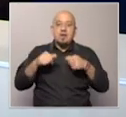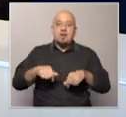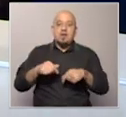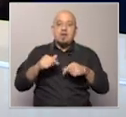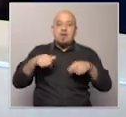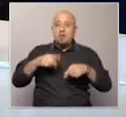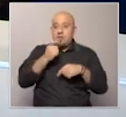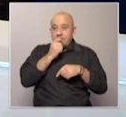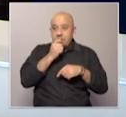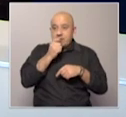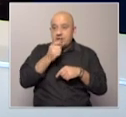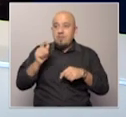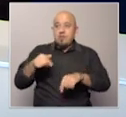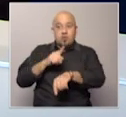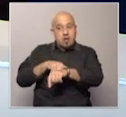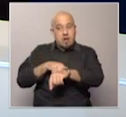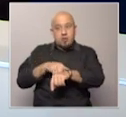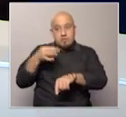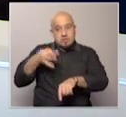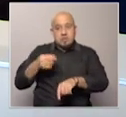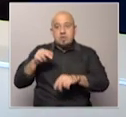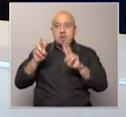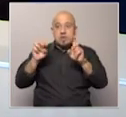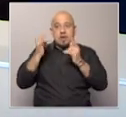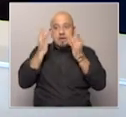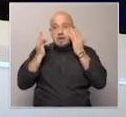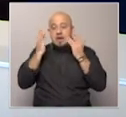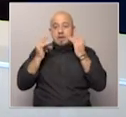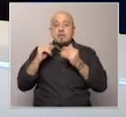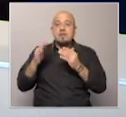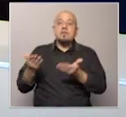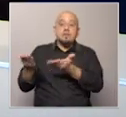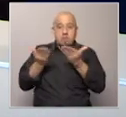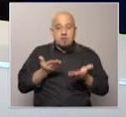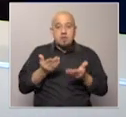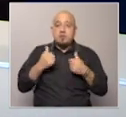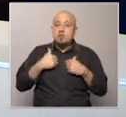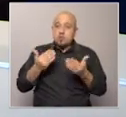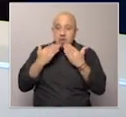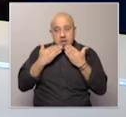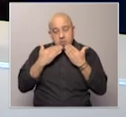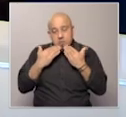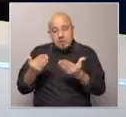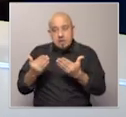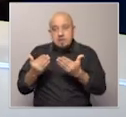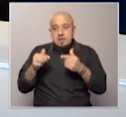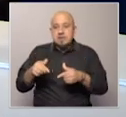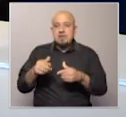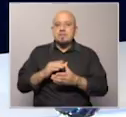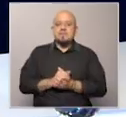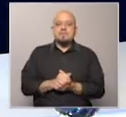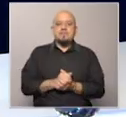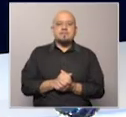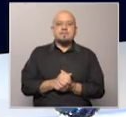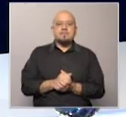en un informativo de horario central con un tema de arte siempre es muy bienvenido y yo agradezco muchísimo ese tipo de cosas y